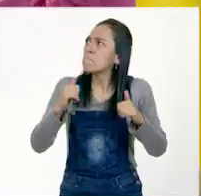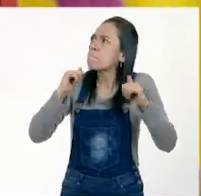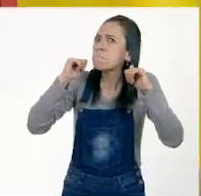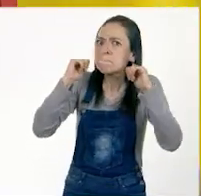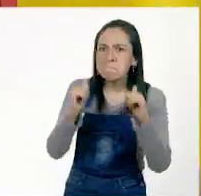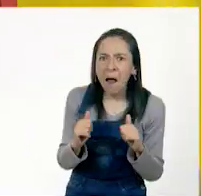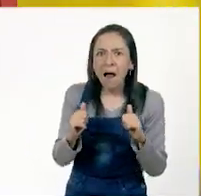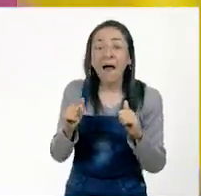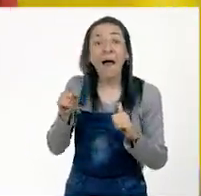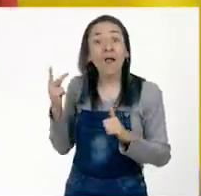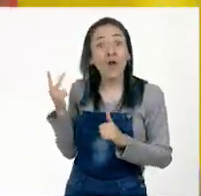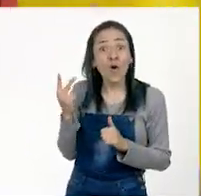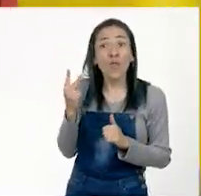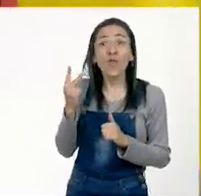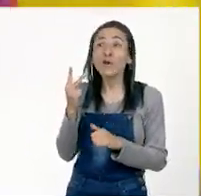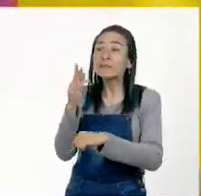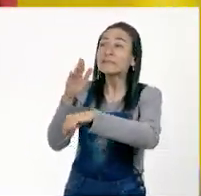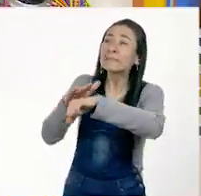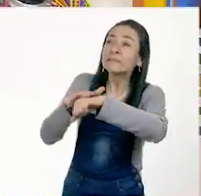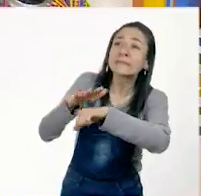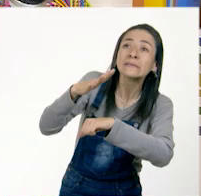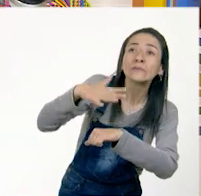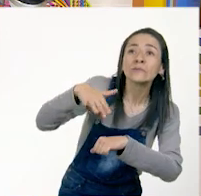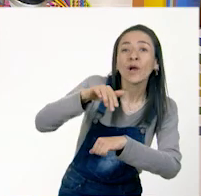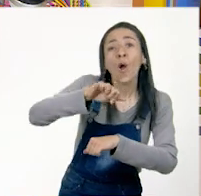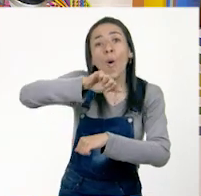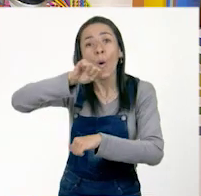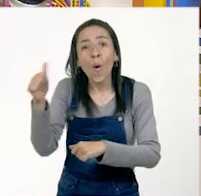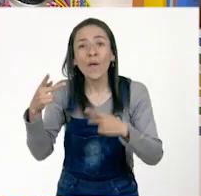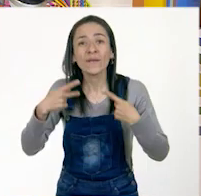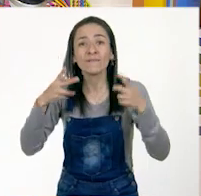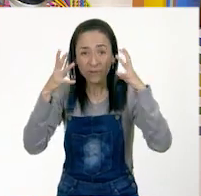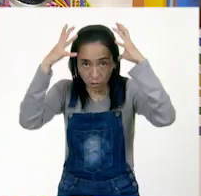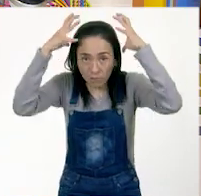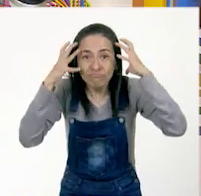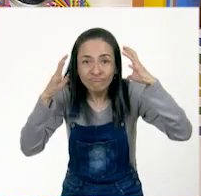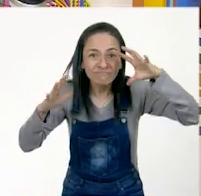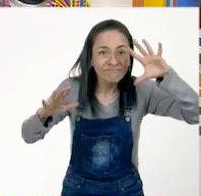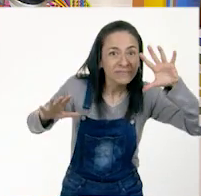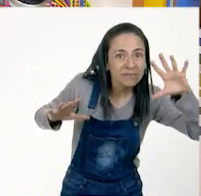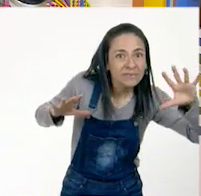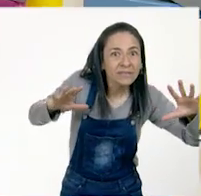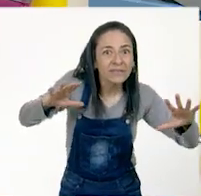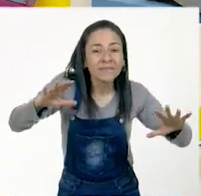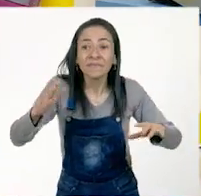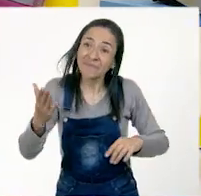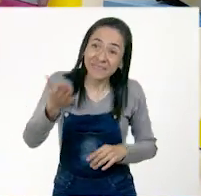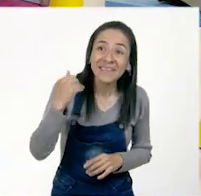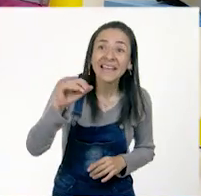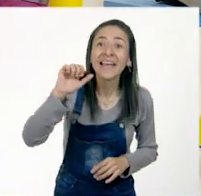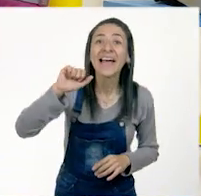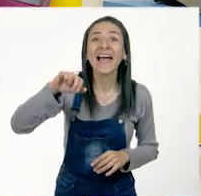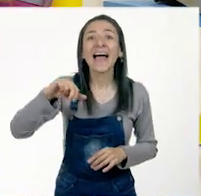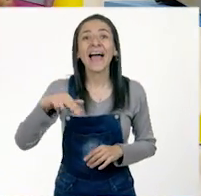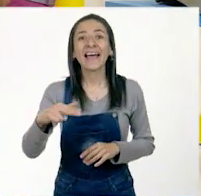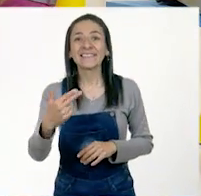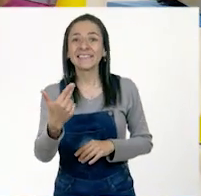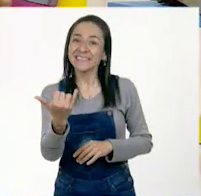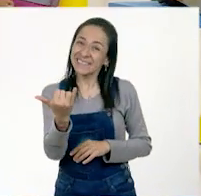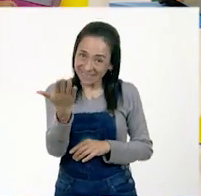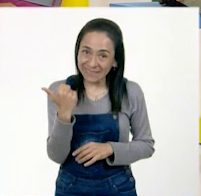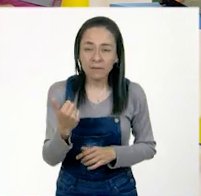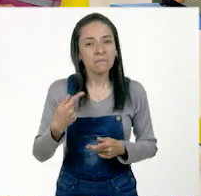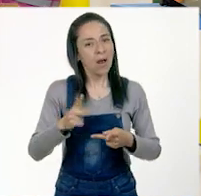llamar otro astronauta. ¡Adri! ¡Listo! Pero ahora con más caché porque somos astronautas